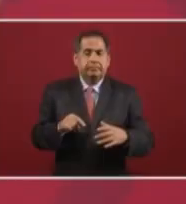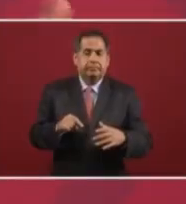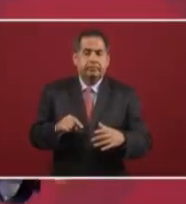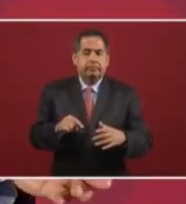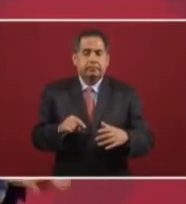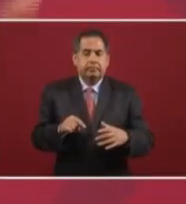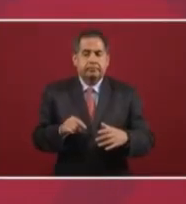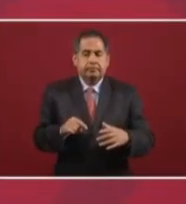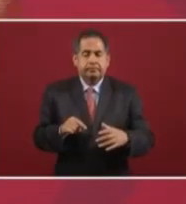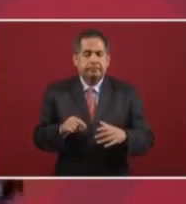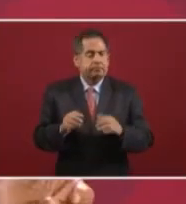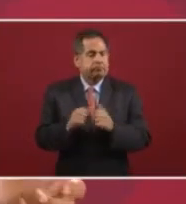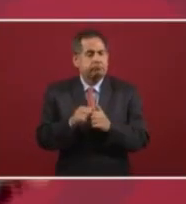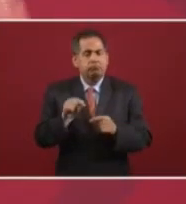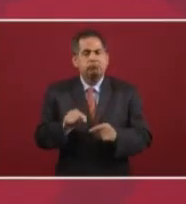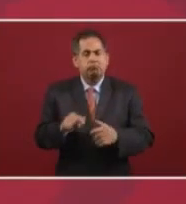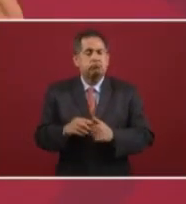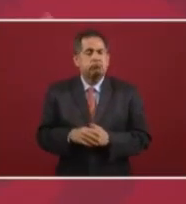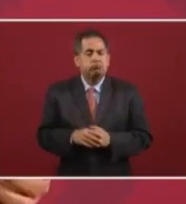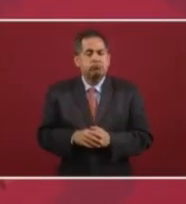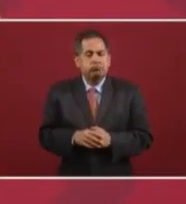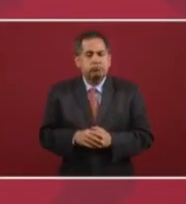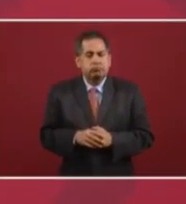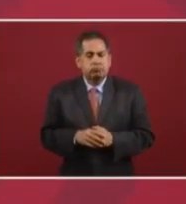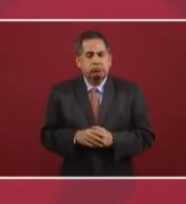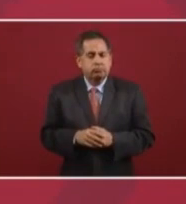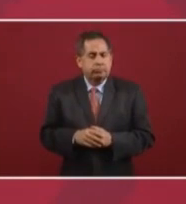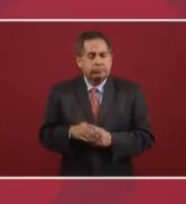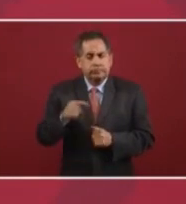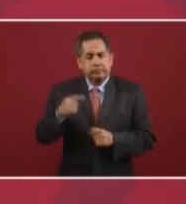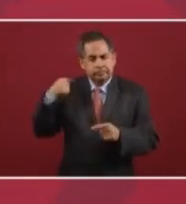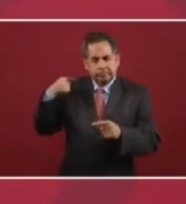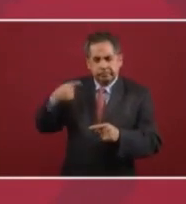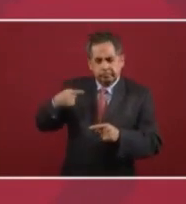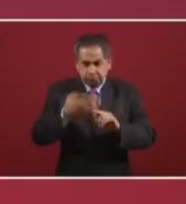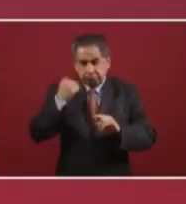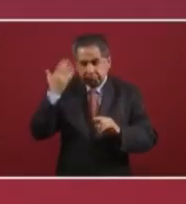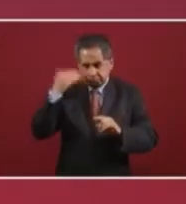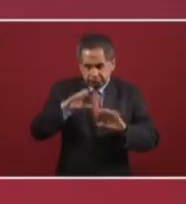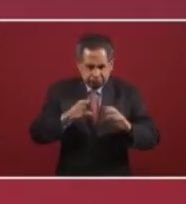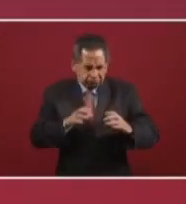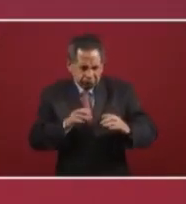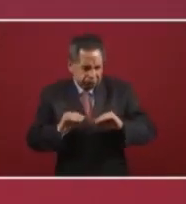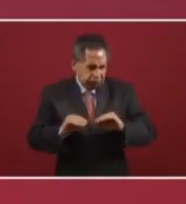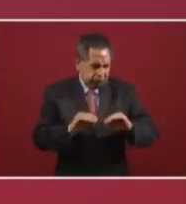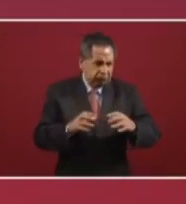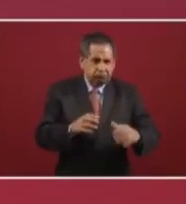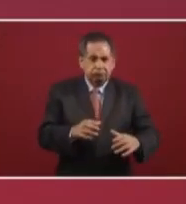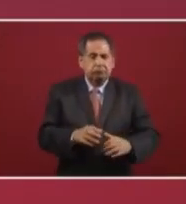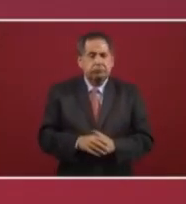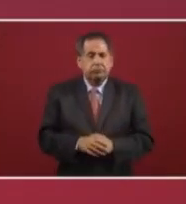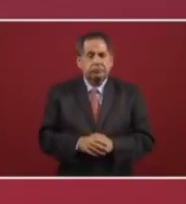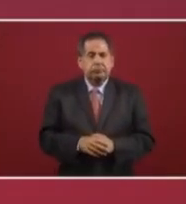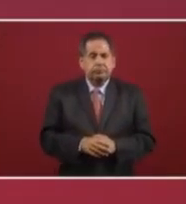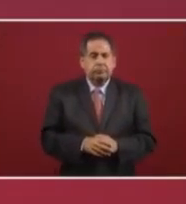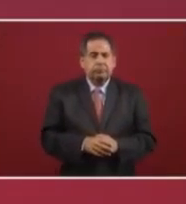ciudad. El presidente reiteró que avaló la decisión tomada por su gabinete de seguridad de detener el operativo y dijo sentirse bien con la decisión que evitó